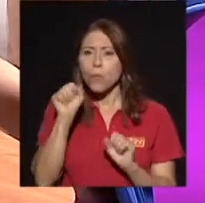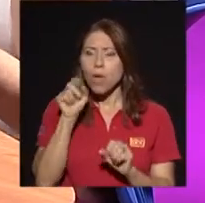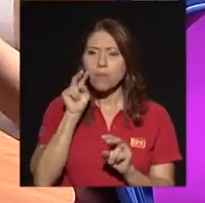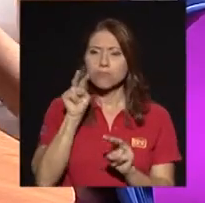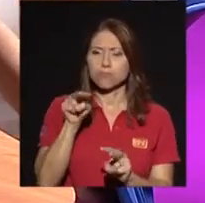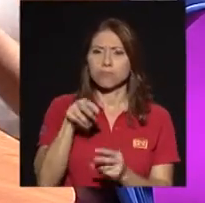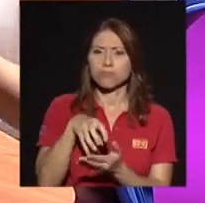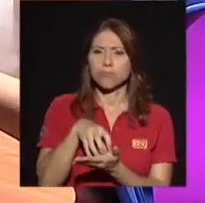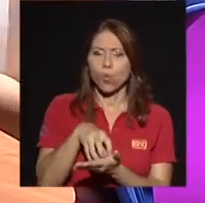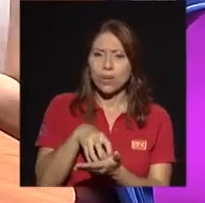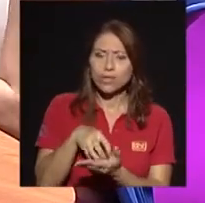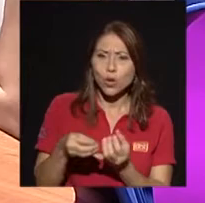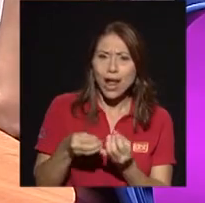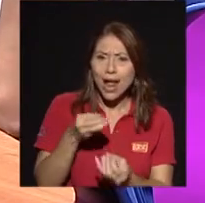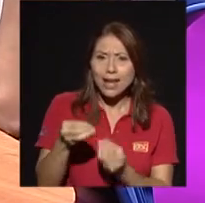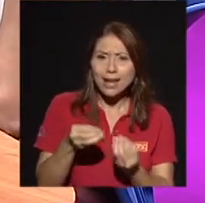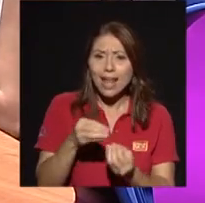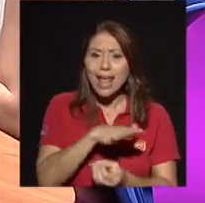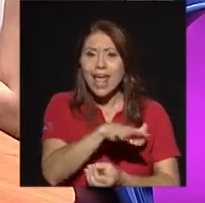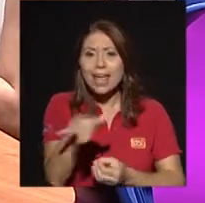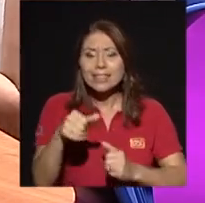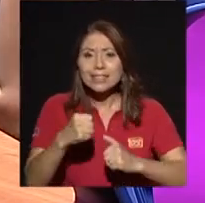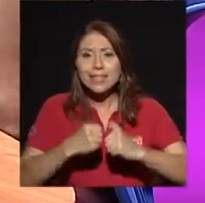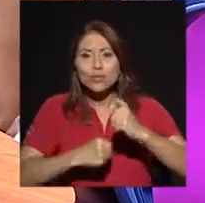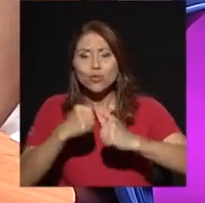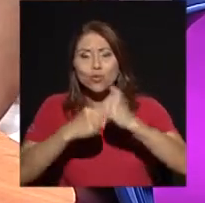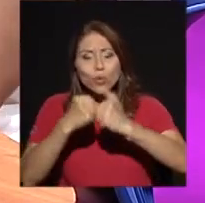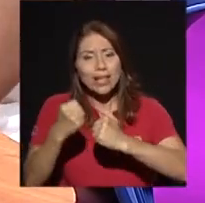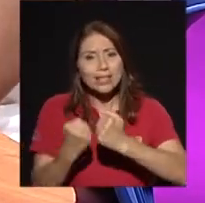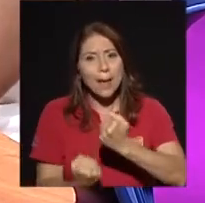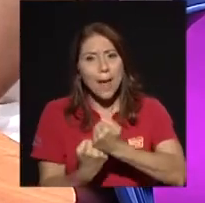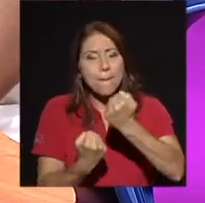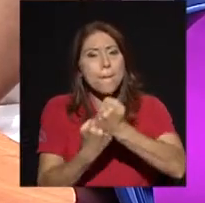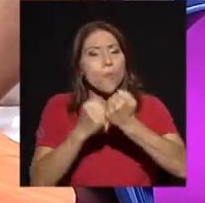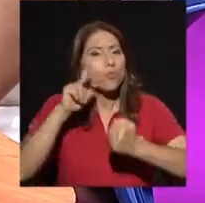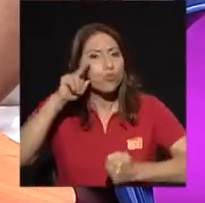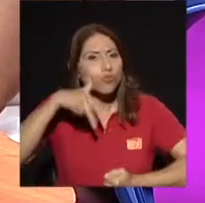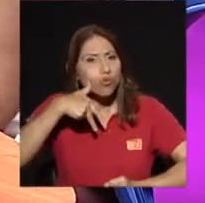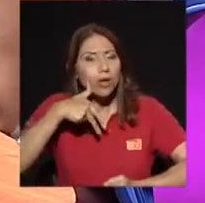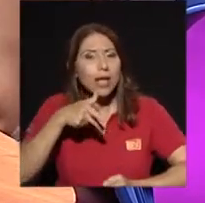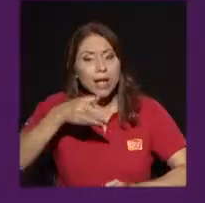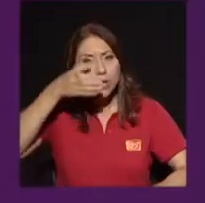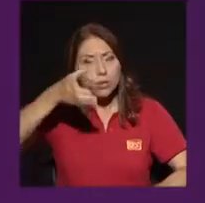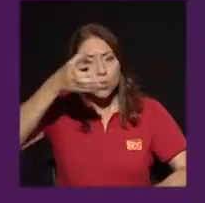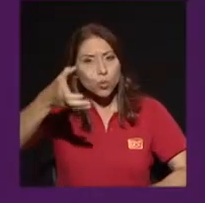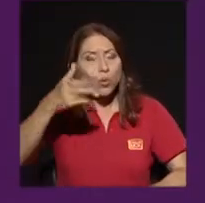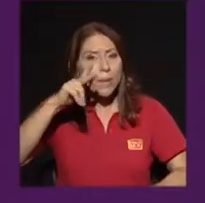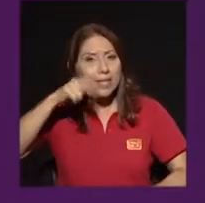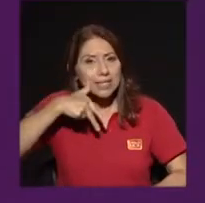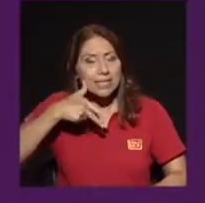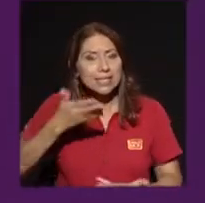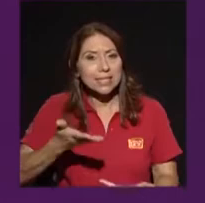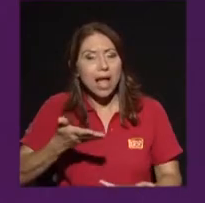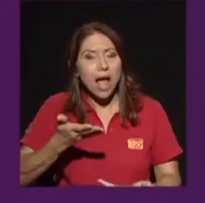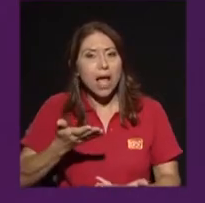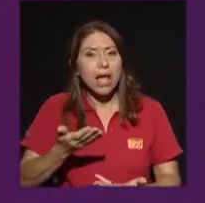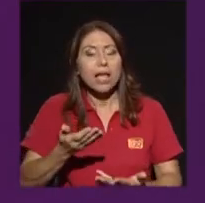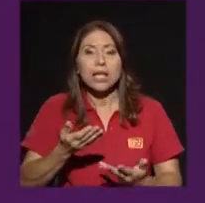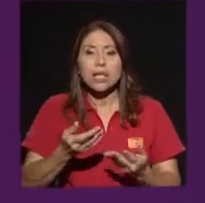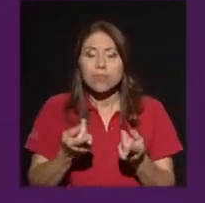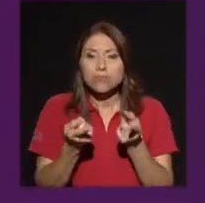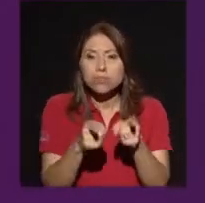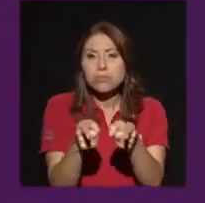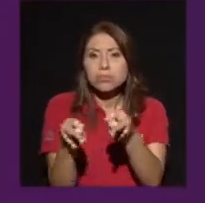esas estructuras que le dan sustento a esas estructuras machistas, esta cultura también machista que le da sustento a estas